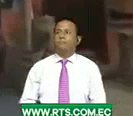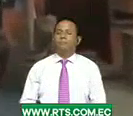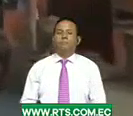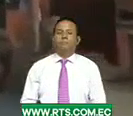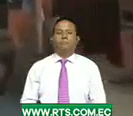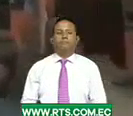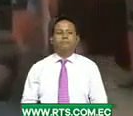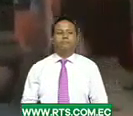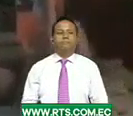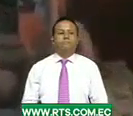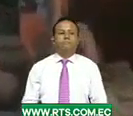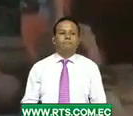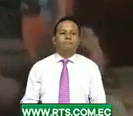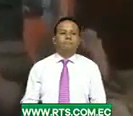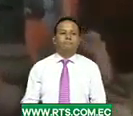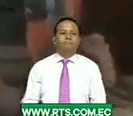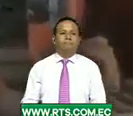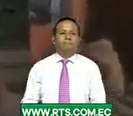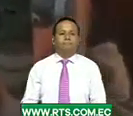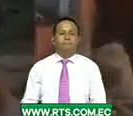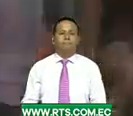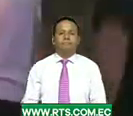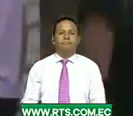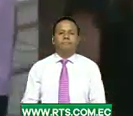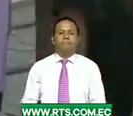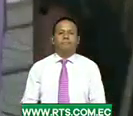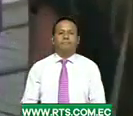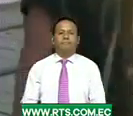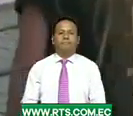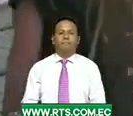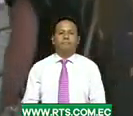Llega la Navidad.